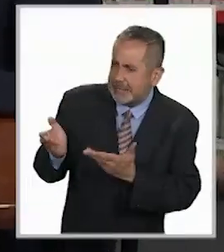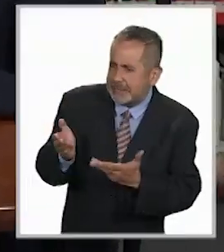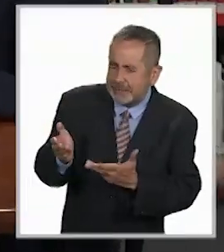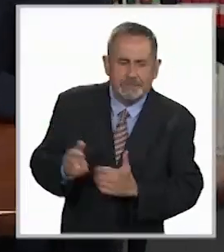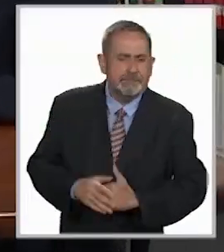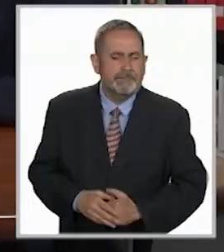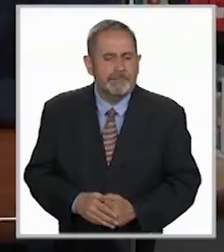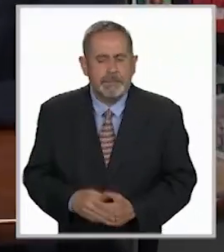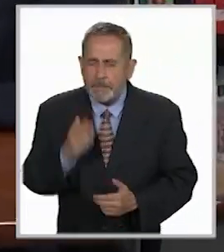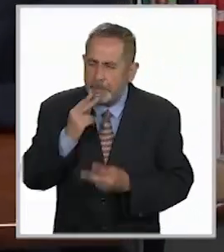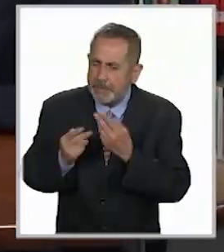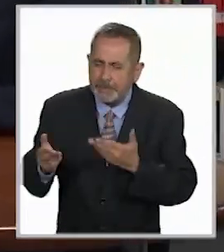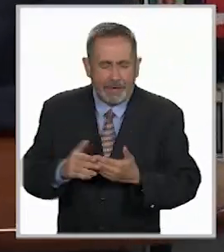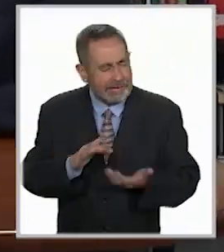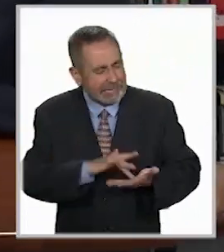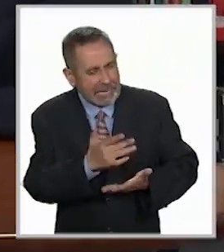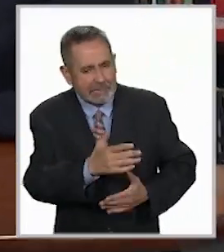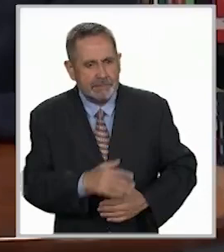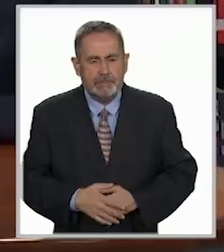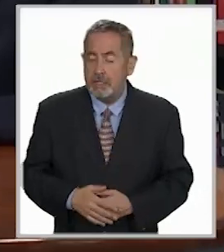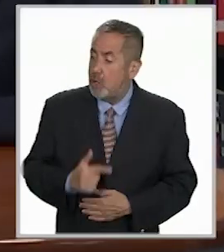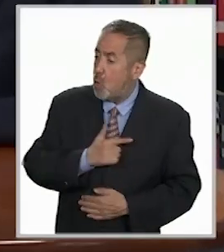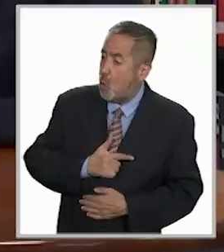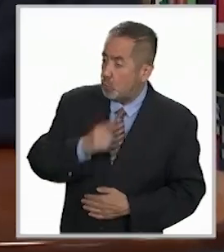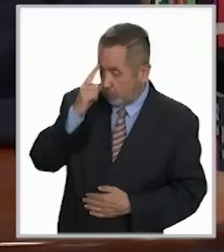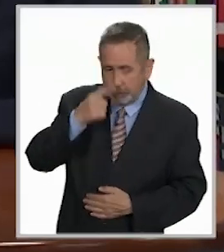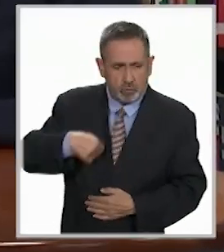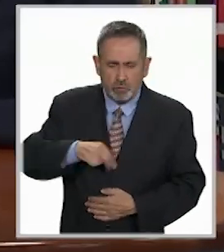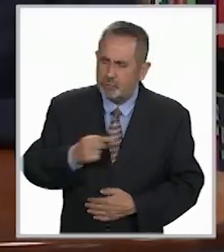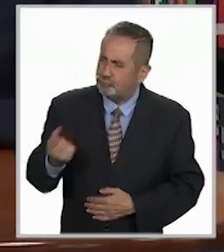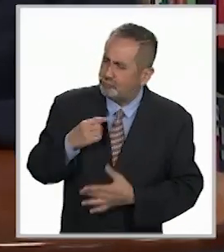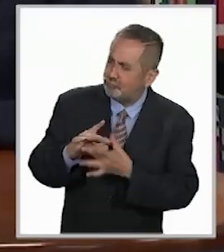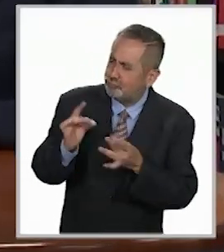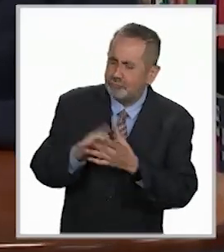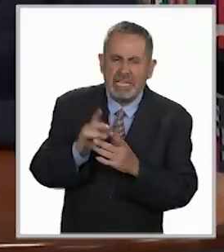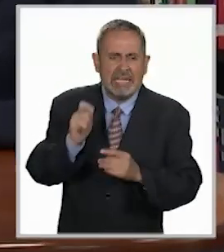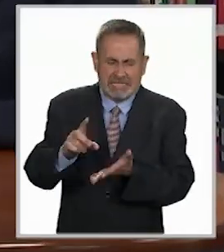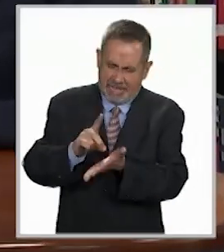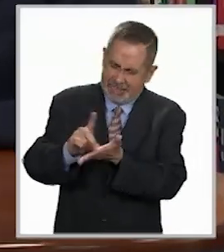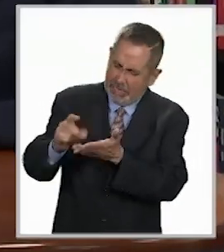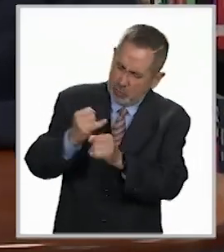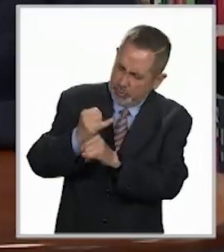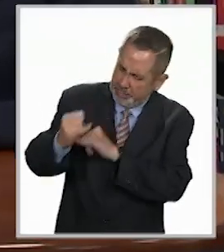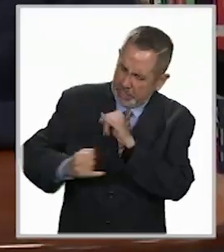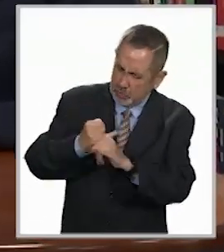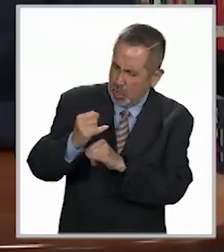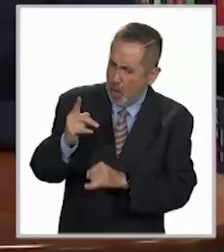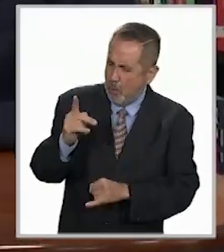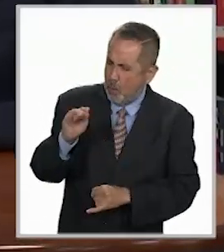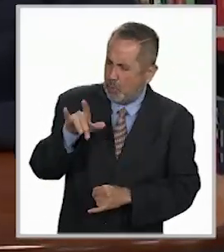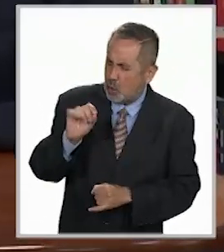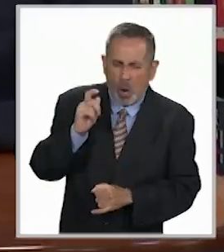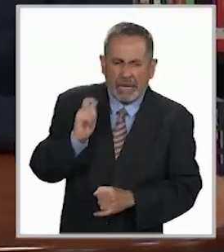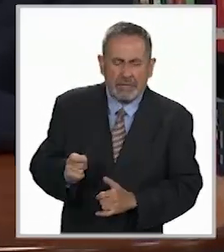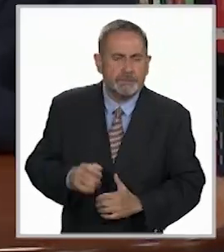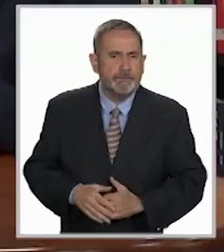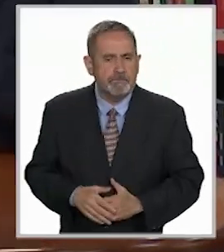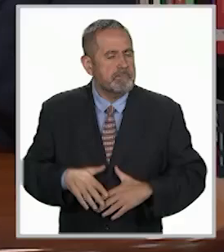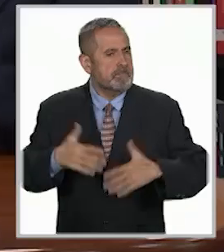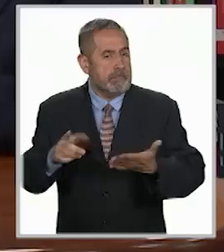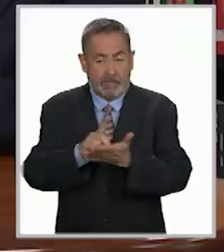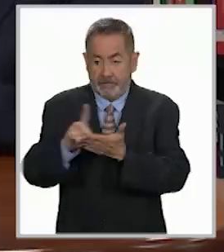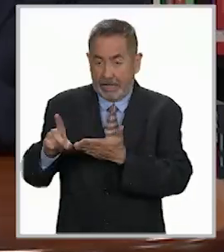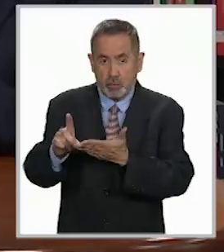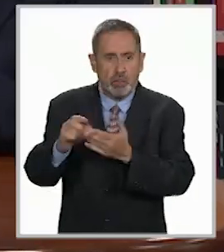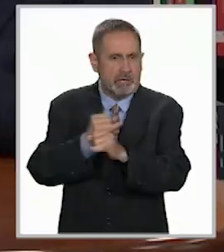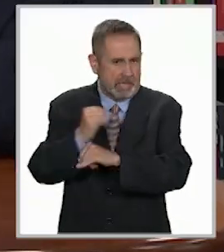Aline, bienvenida. Gracias, Ale. Qué gusto estar aquí. Es un gusto para nosotros. Cuéntanos, ¿qué es el derecho internacional público? Bueno, pues el